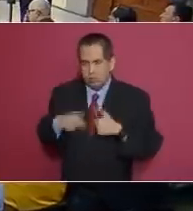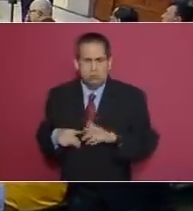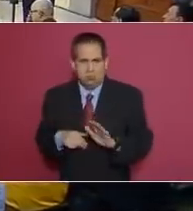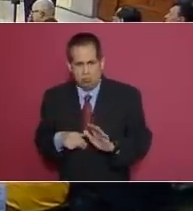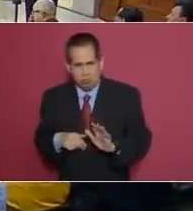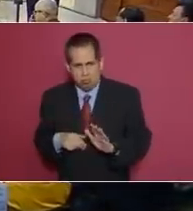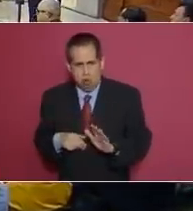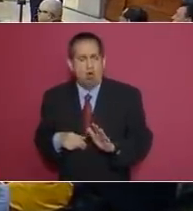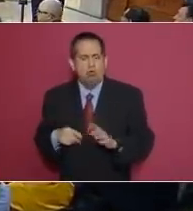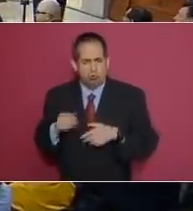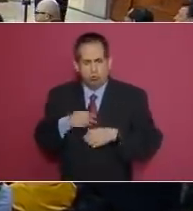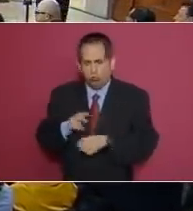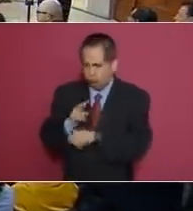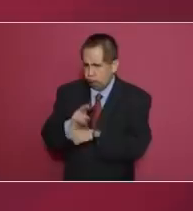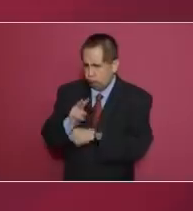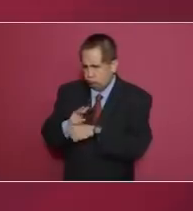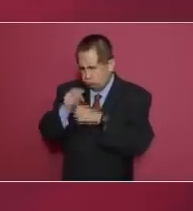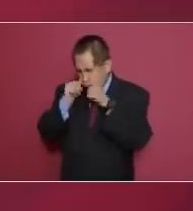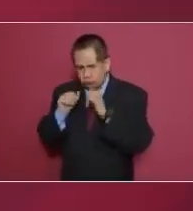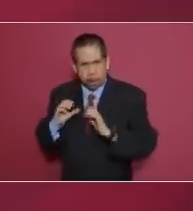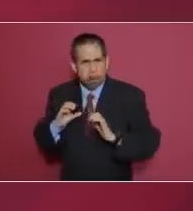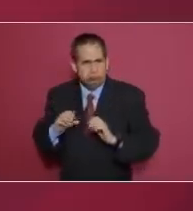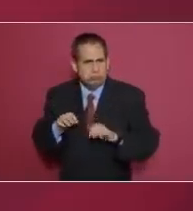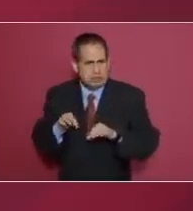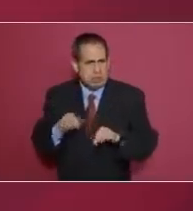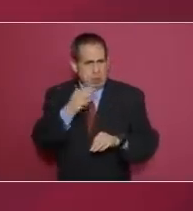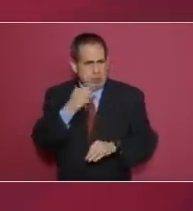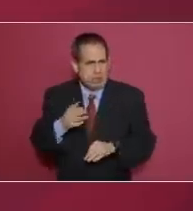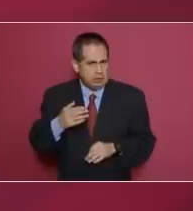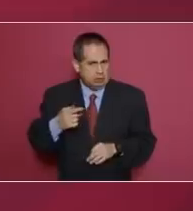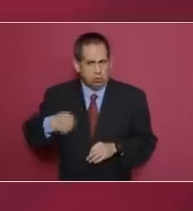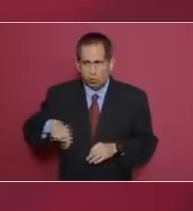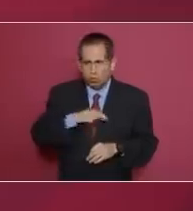haciendo nuestro trabajo y